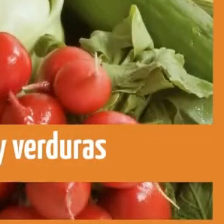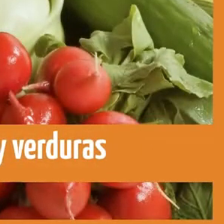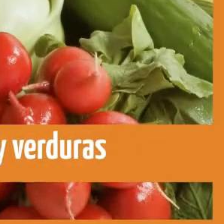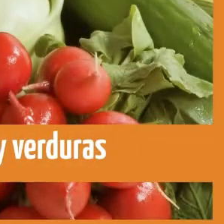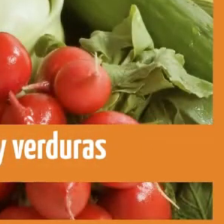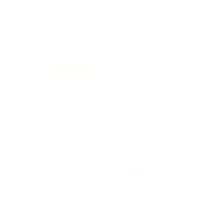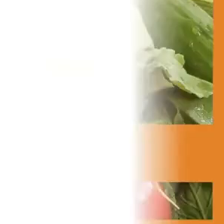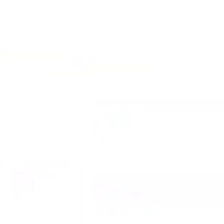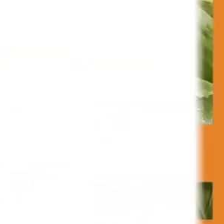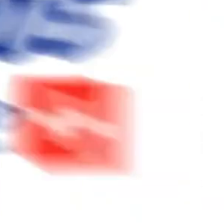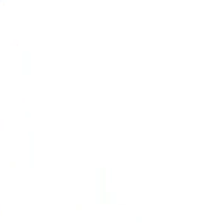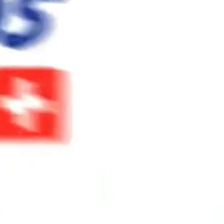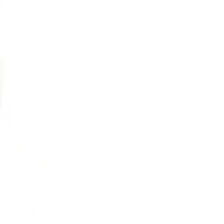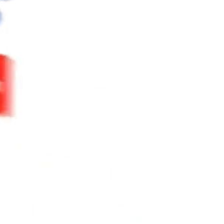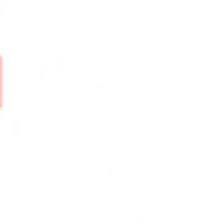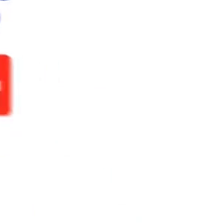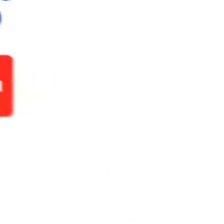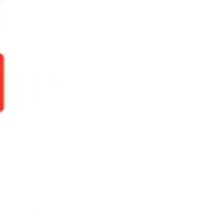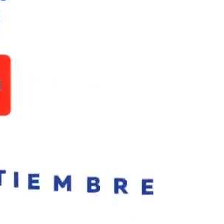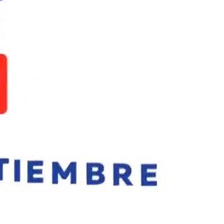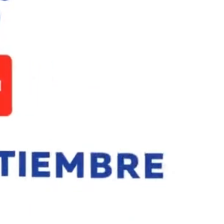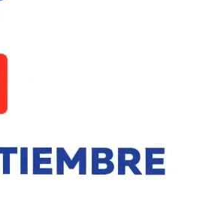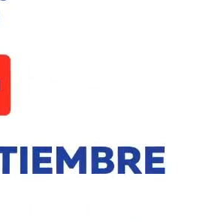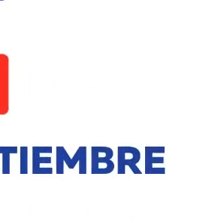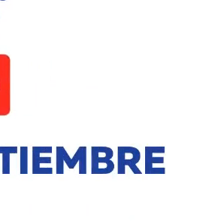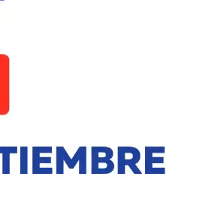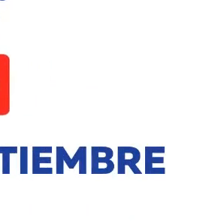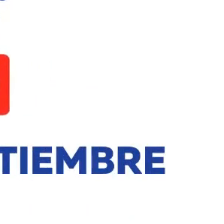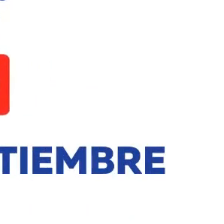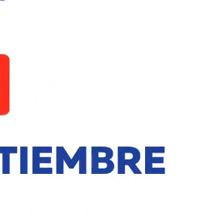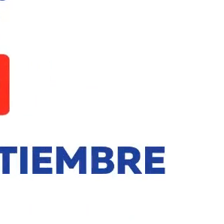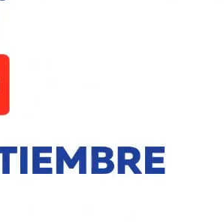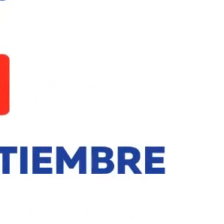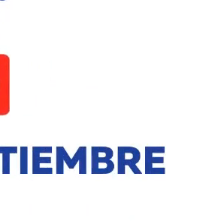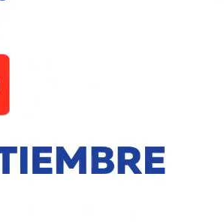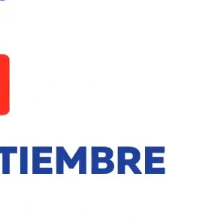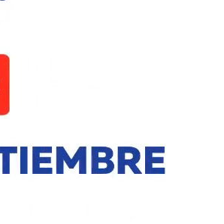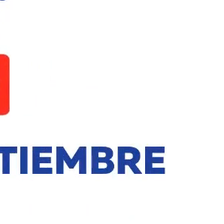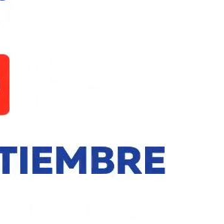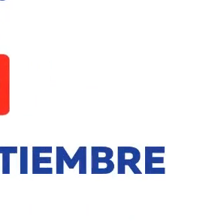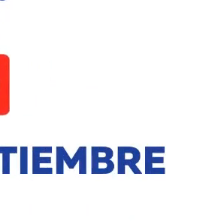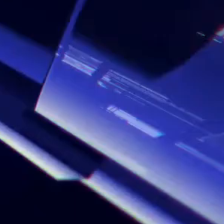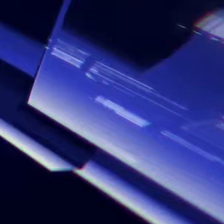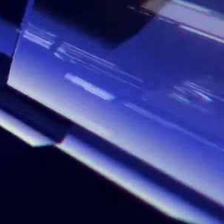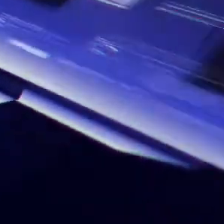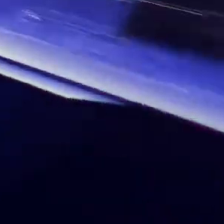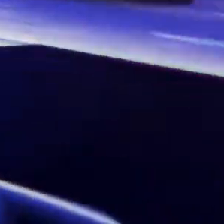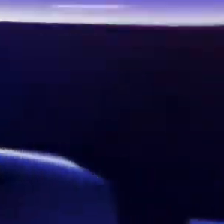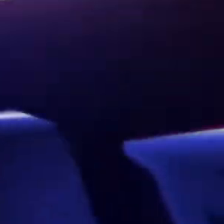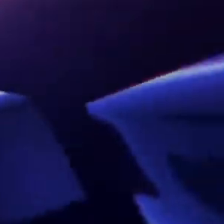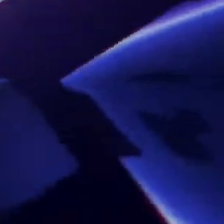frutas y verduras. La super oferta, más, más, más, más por menos.